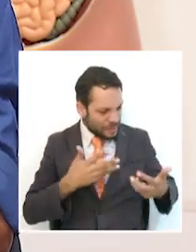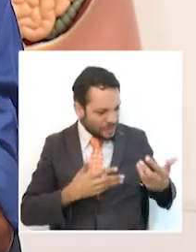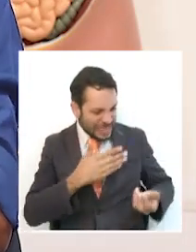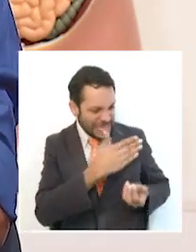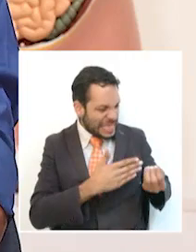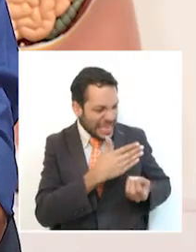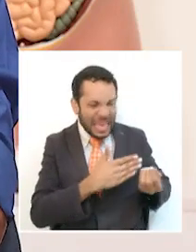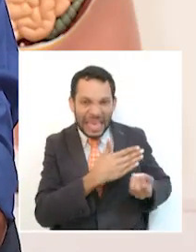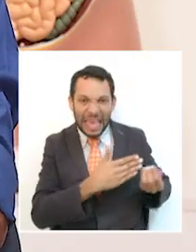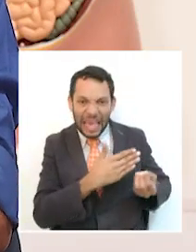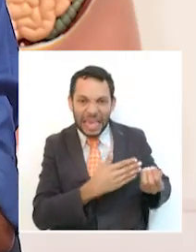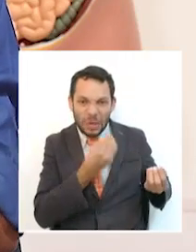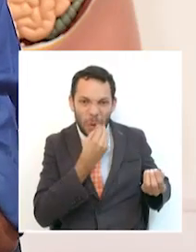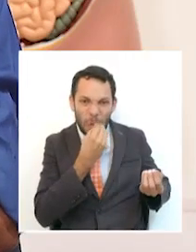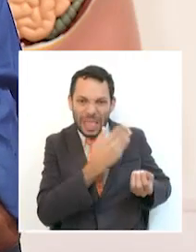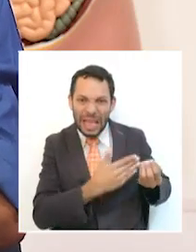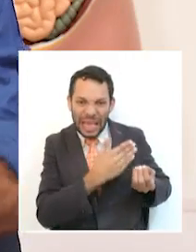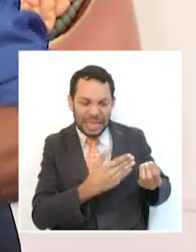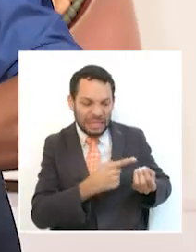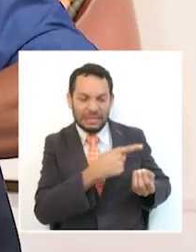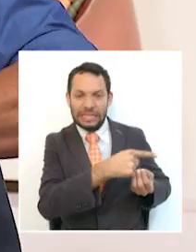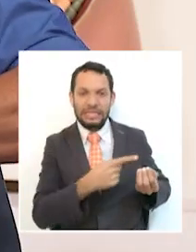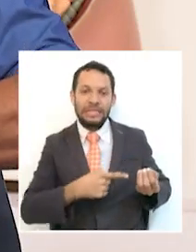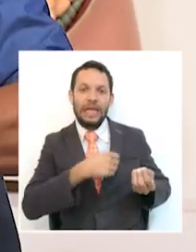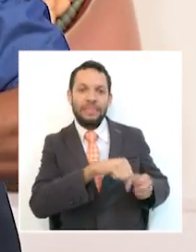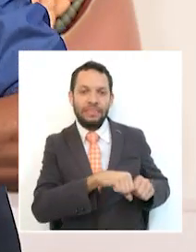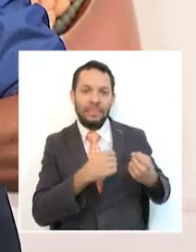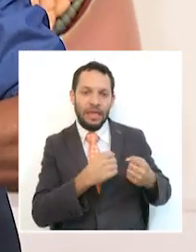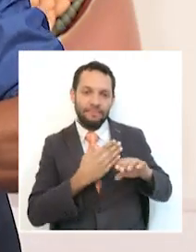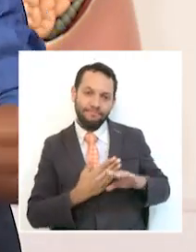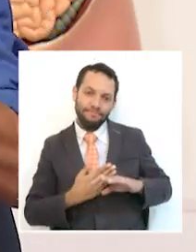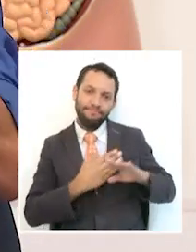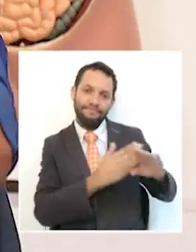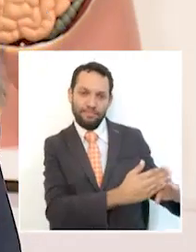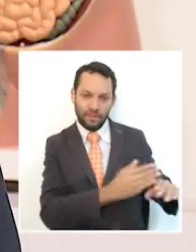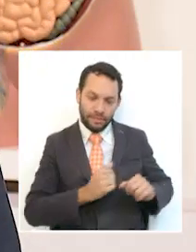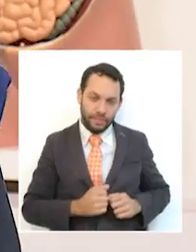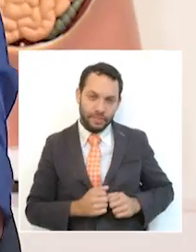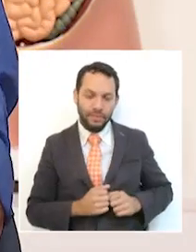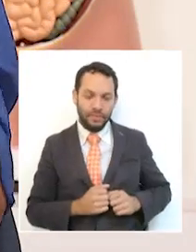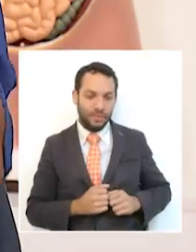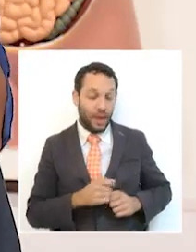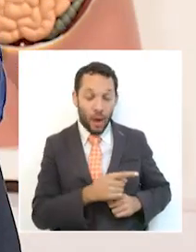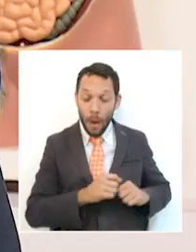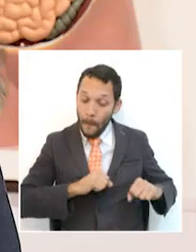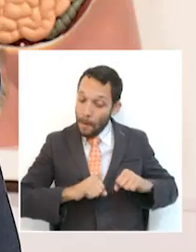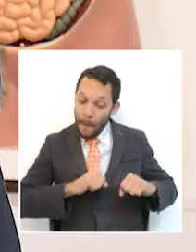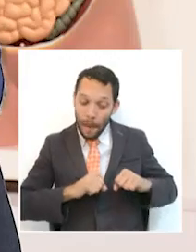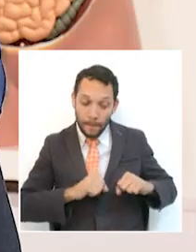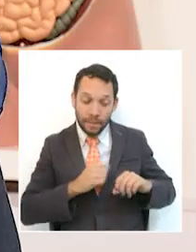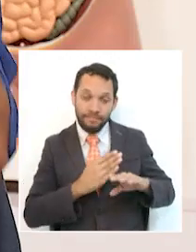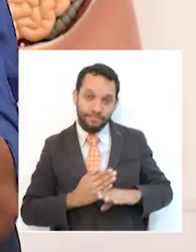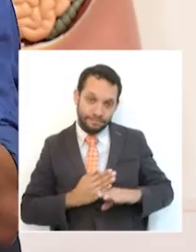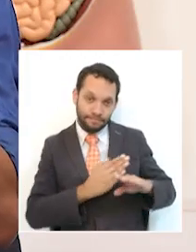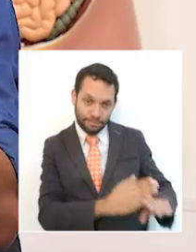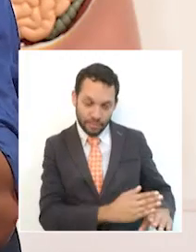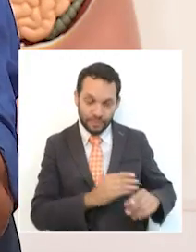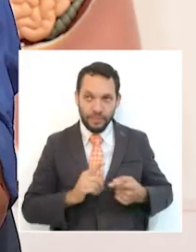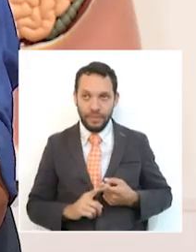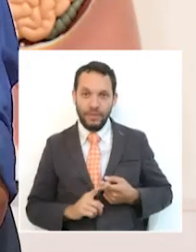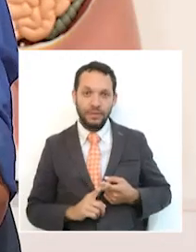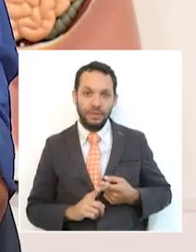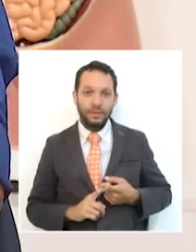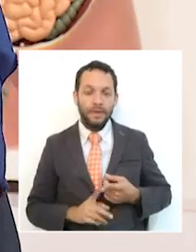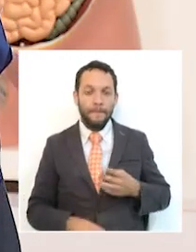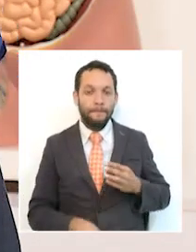mucha depresión tiene ácido láctico ralentiza el colon por ende no hay ese movimiento entonces tengo quietud si ve